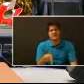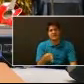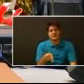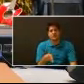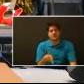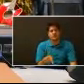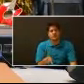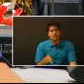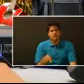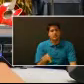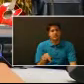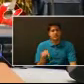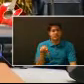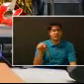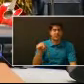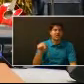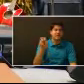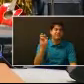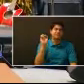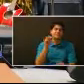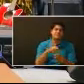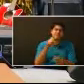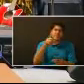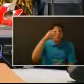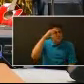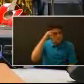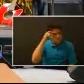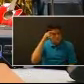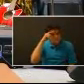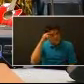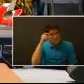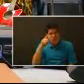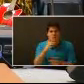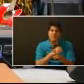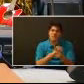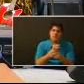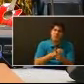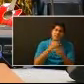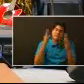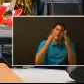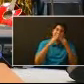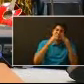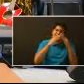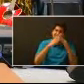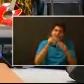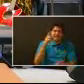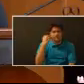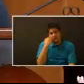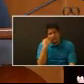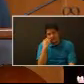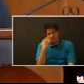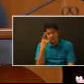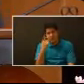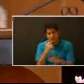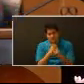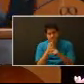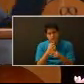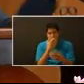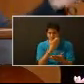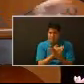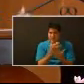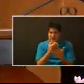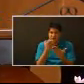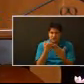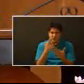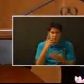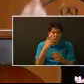en un problema en el trabajo, en nuestra casa, una enfermedad, un problema económico, un problema